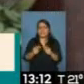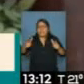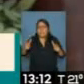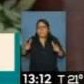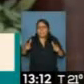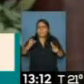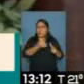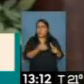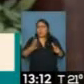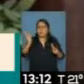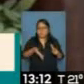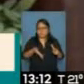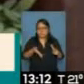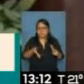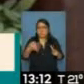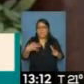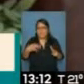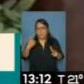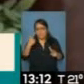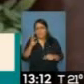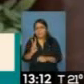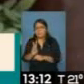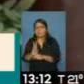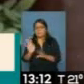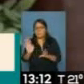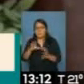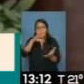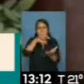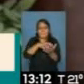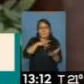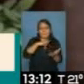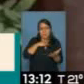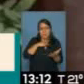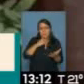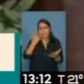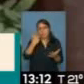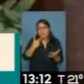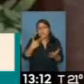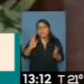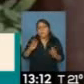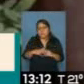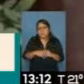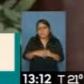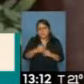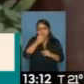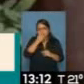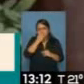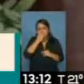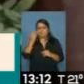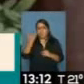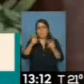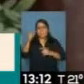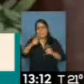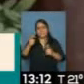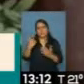los porcentajes que se tienen que tener en cuenta para que, bueno, las empresas jujeñas sean preferidas ante el ofrecimiento, ya